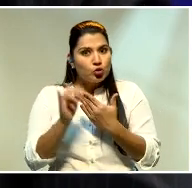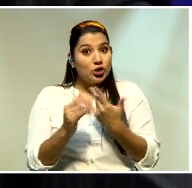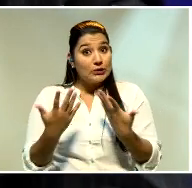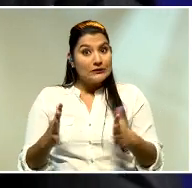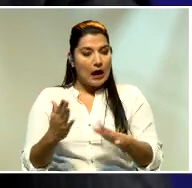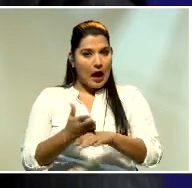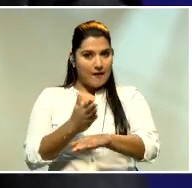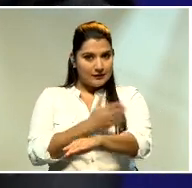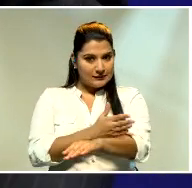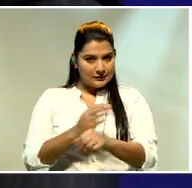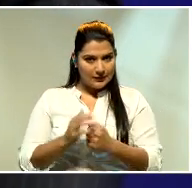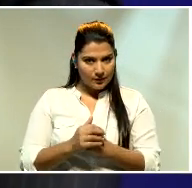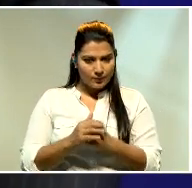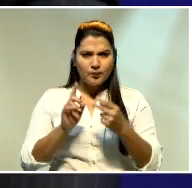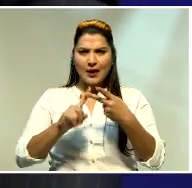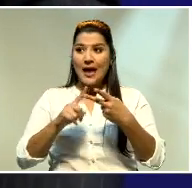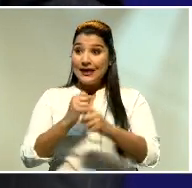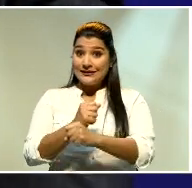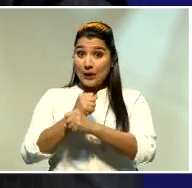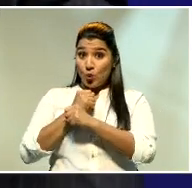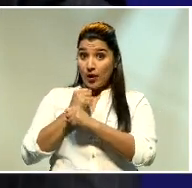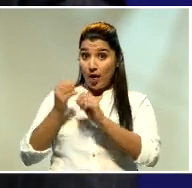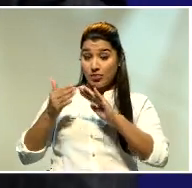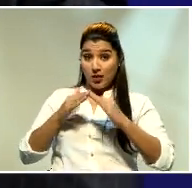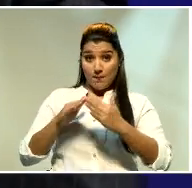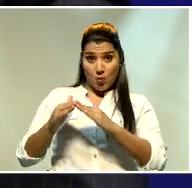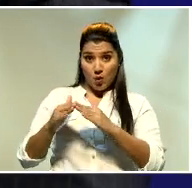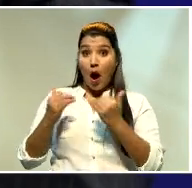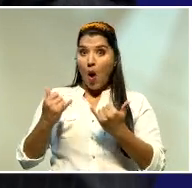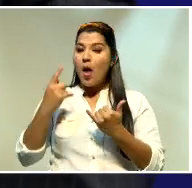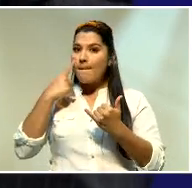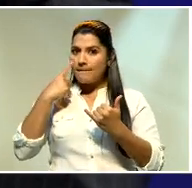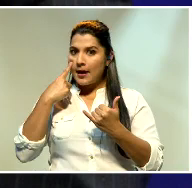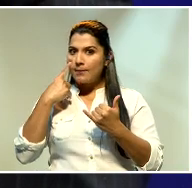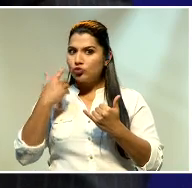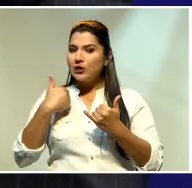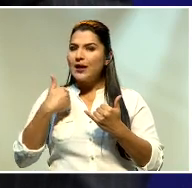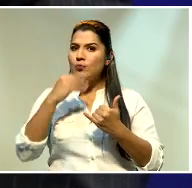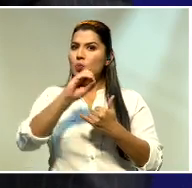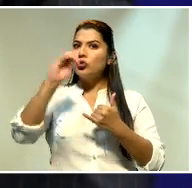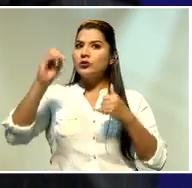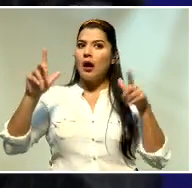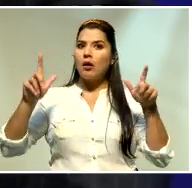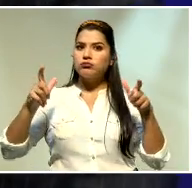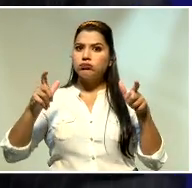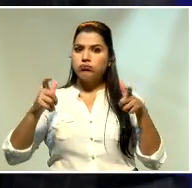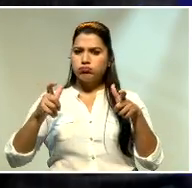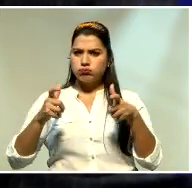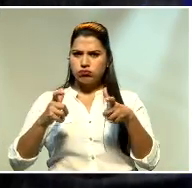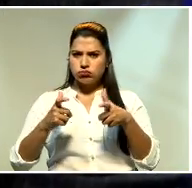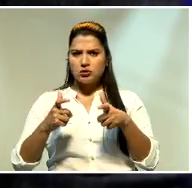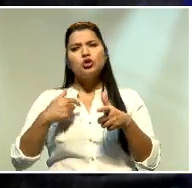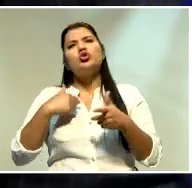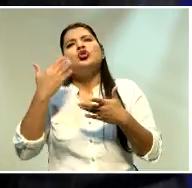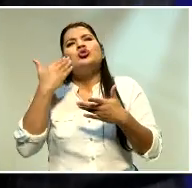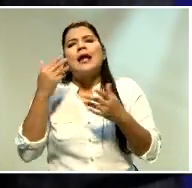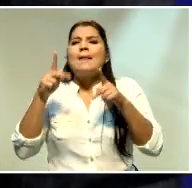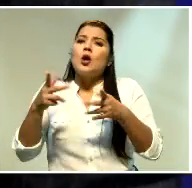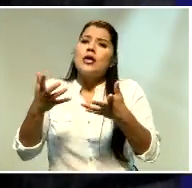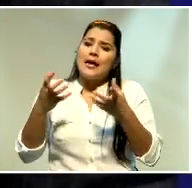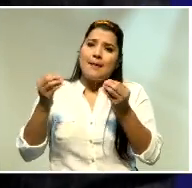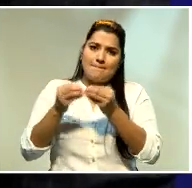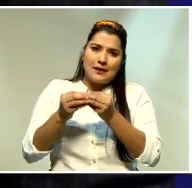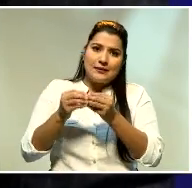avanzando. Lo vemos en la seguridad ciudadana. Hay una reducción estadística de los homicidios o del crimen, que yo sé que la gente quiere sentir más y